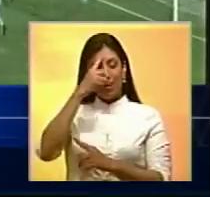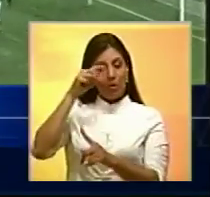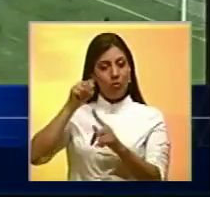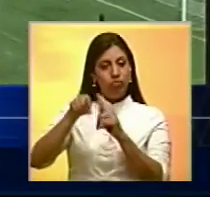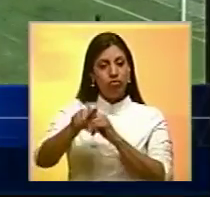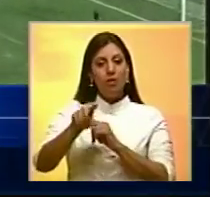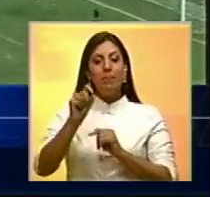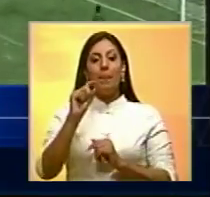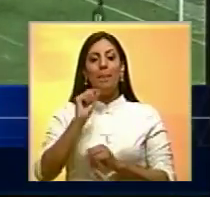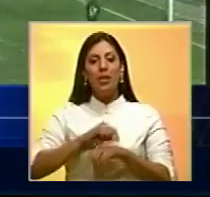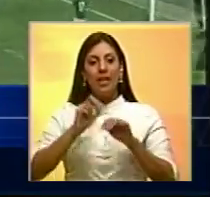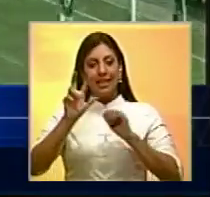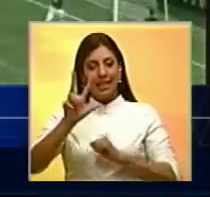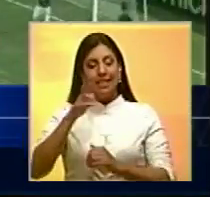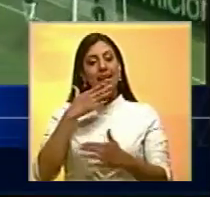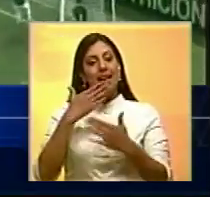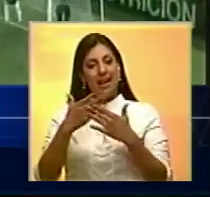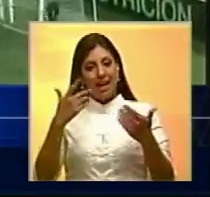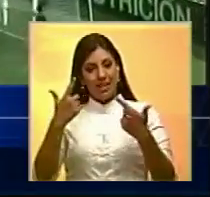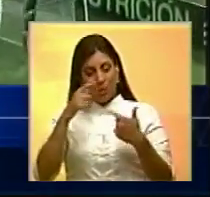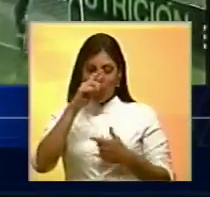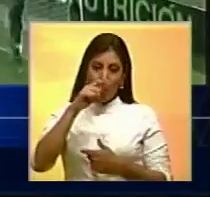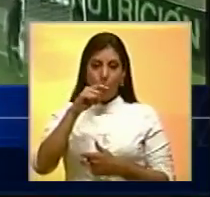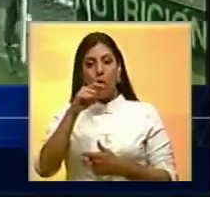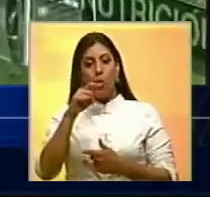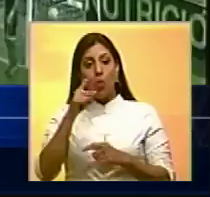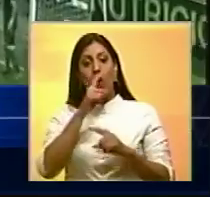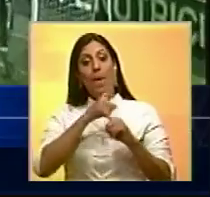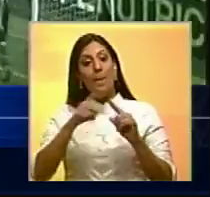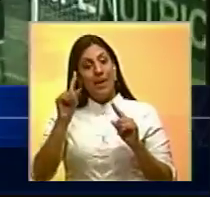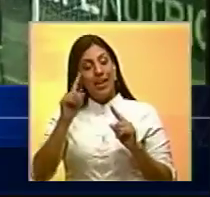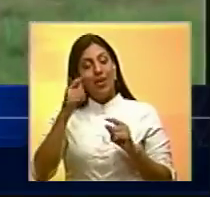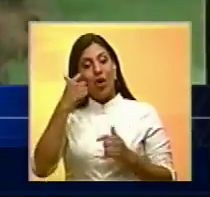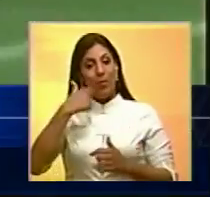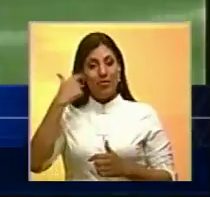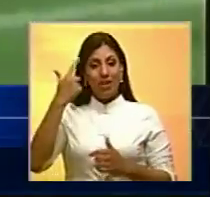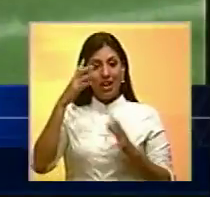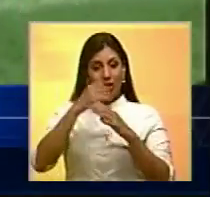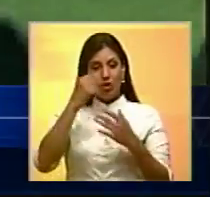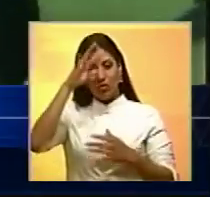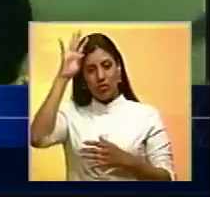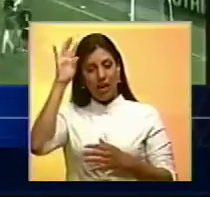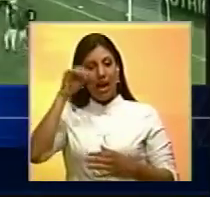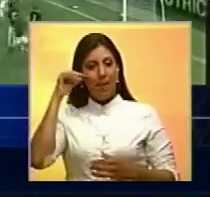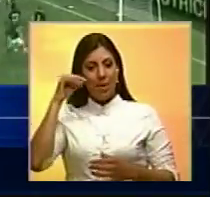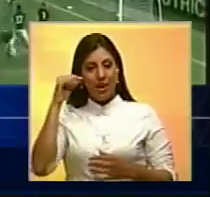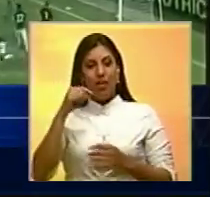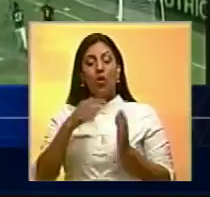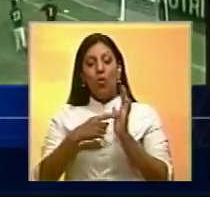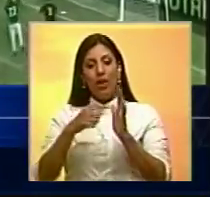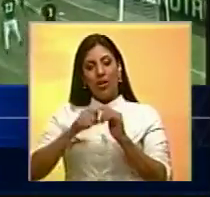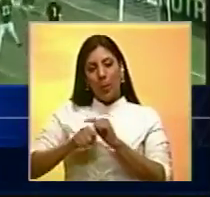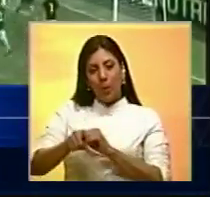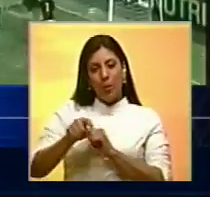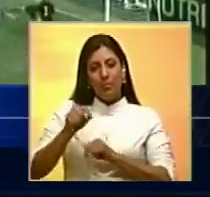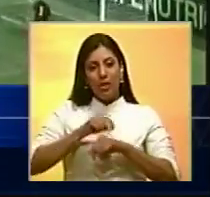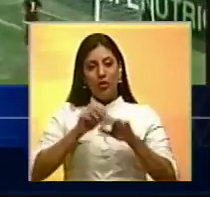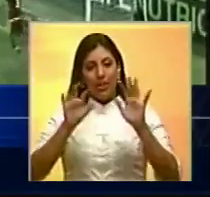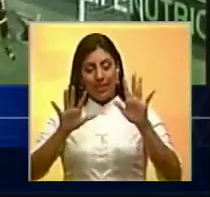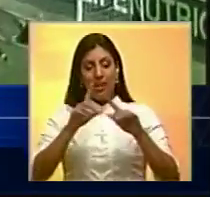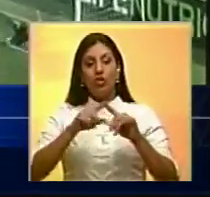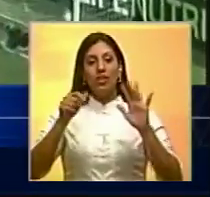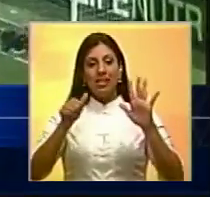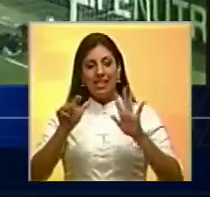al minuto 3 gracias a este cabezazo. Sin embargo, la estrella de la noche fue Joseph Martínez, quien destacó anotando en los minutos